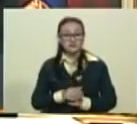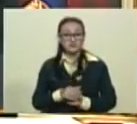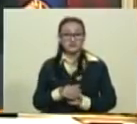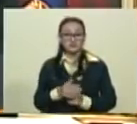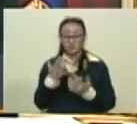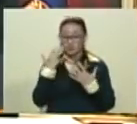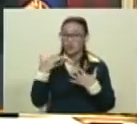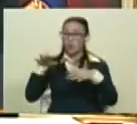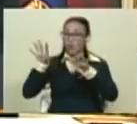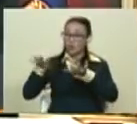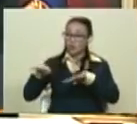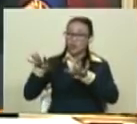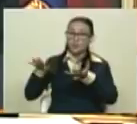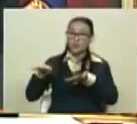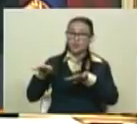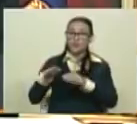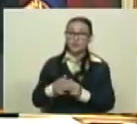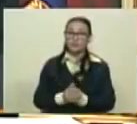admiramos.